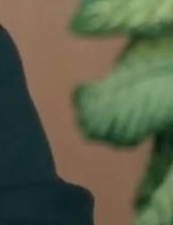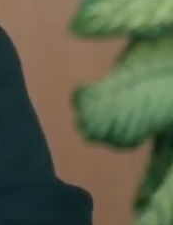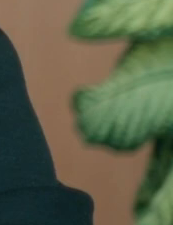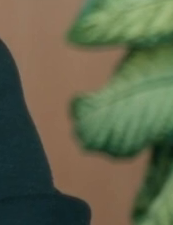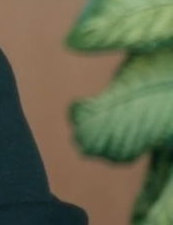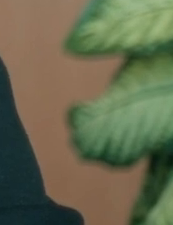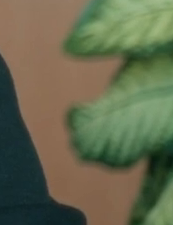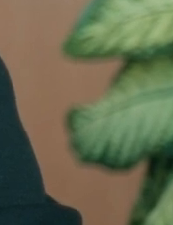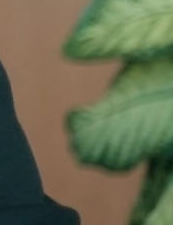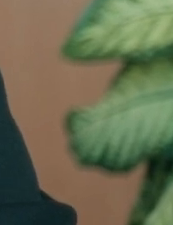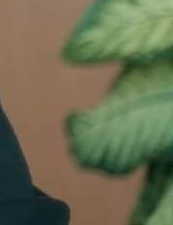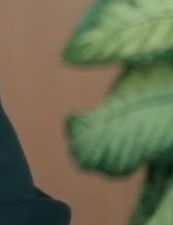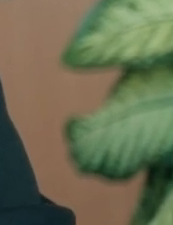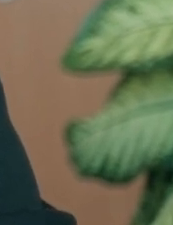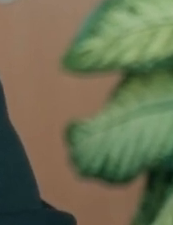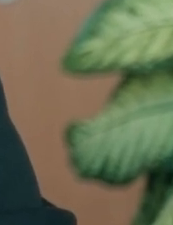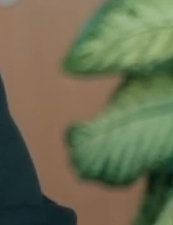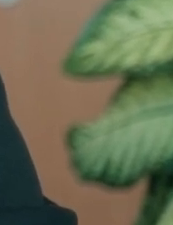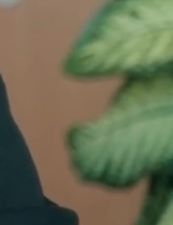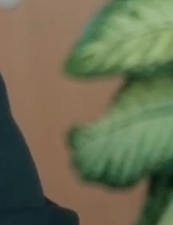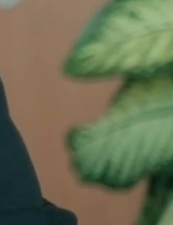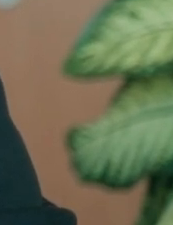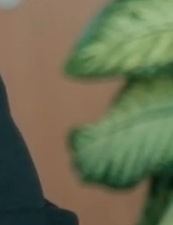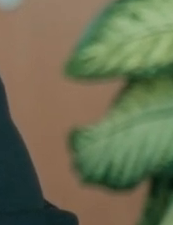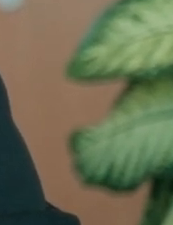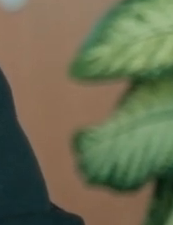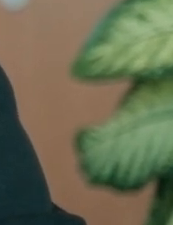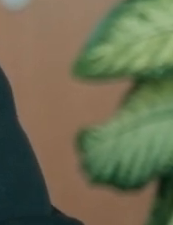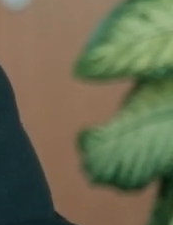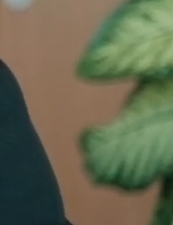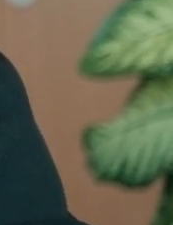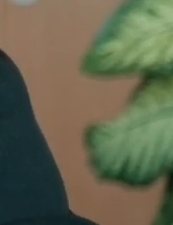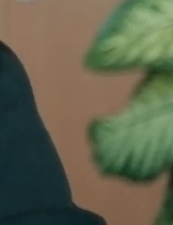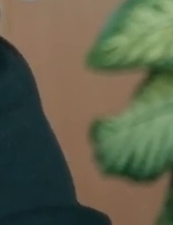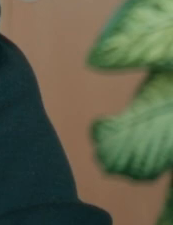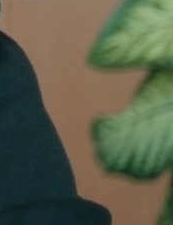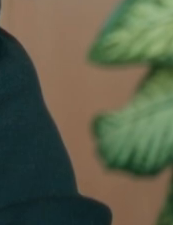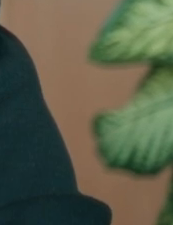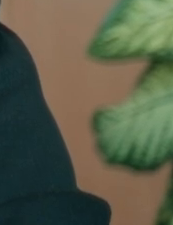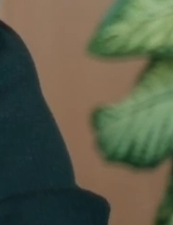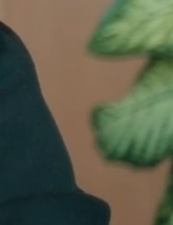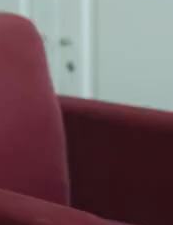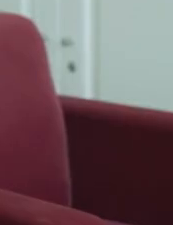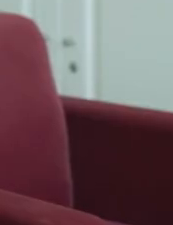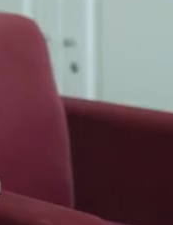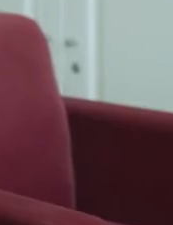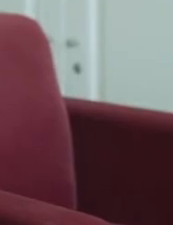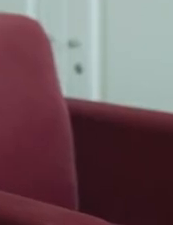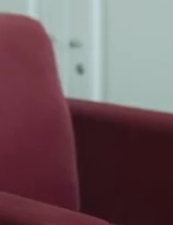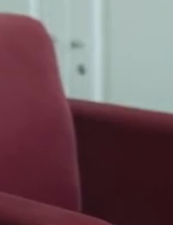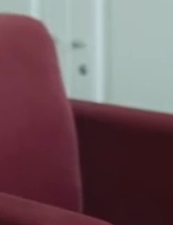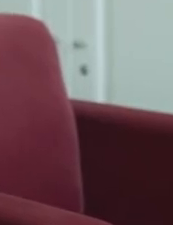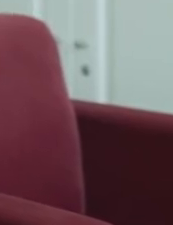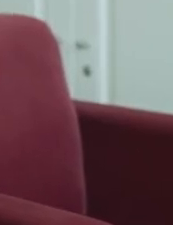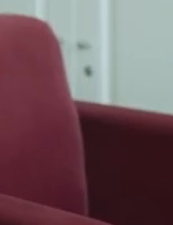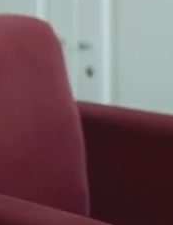Es muy importante. Me parece que ese es el gran paso que se está dando ahora y que se debe fomentar. En ocasiones nos ha parecido